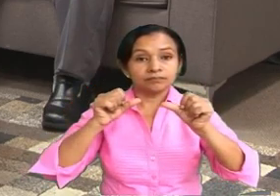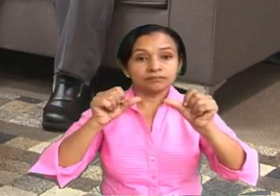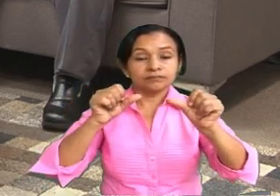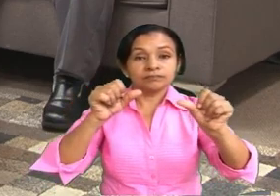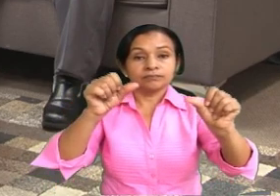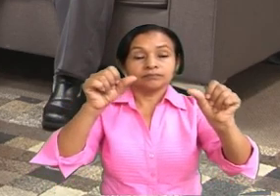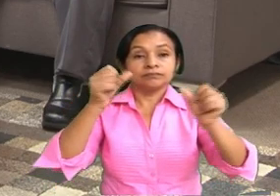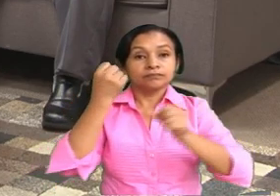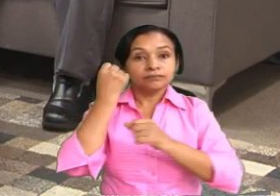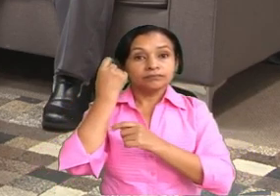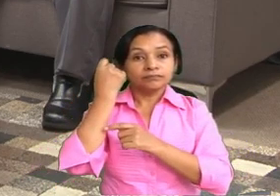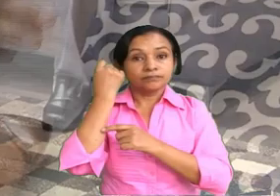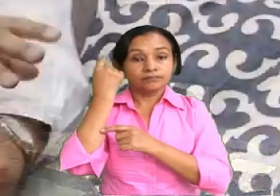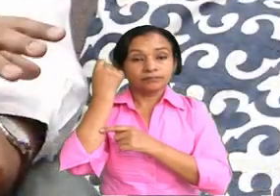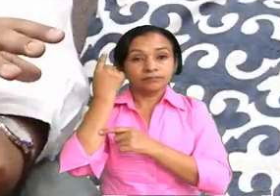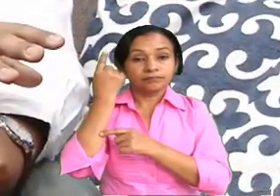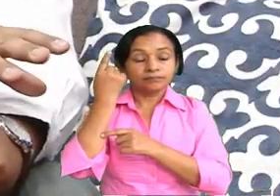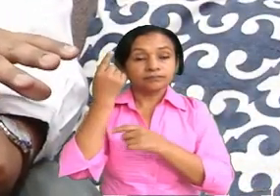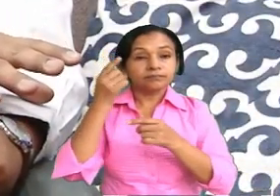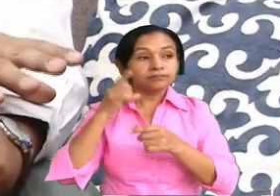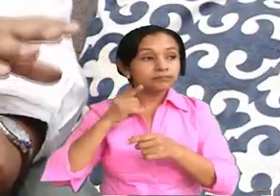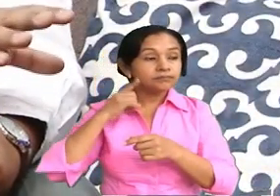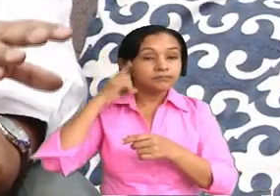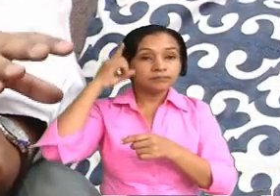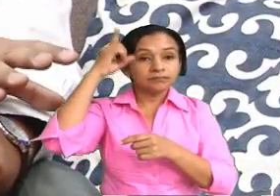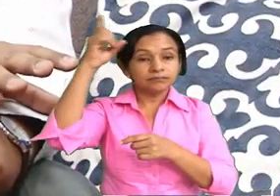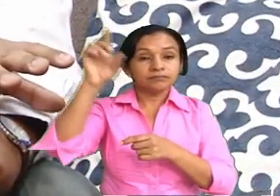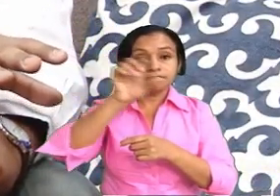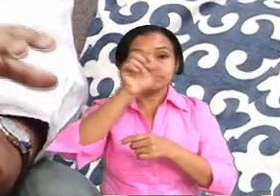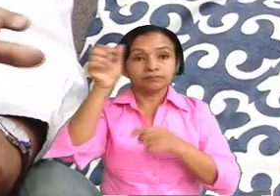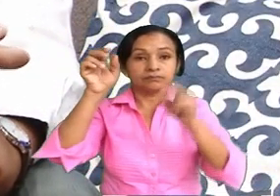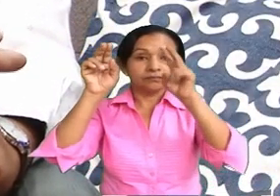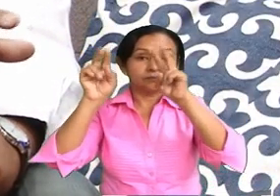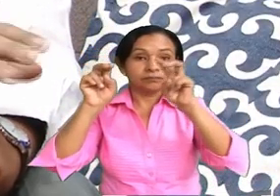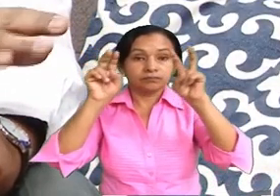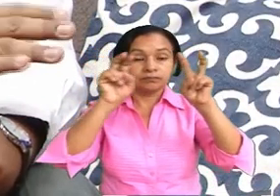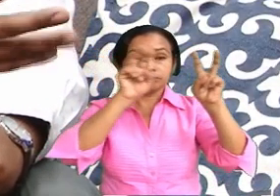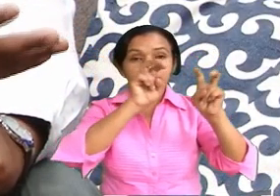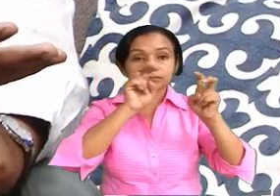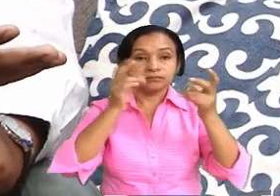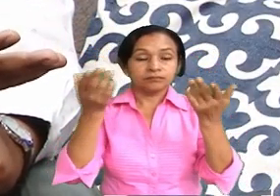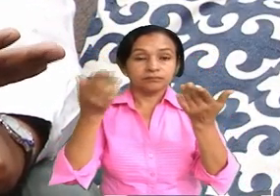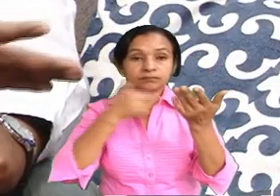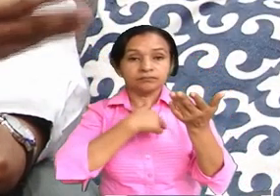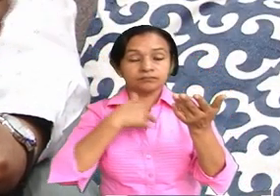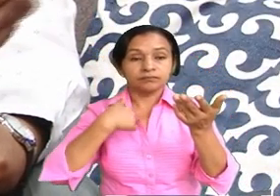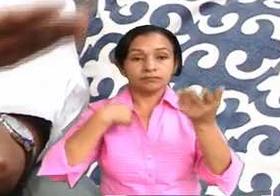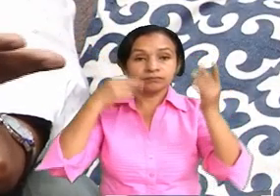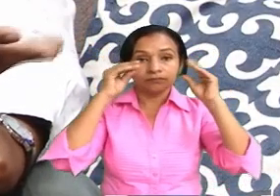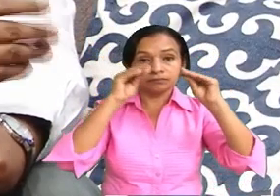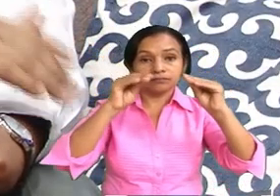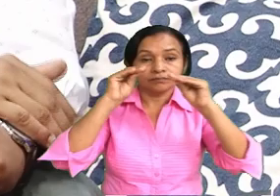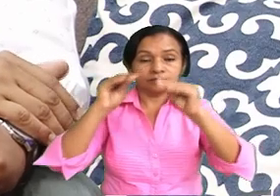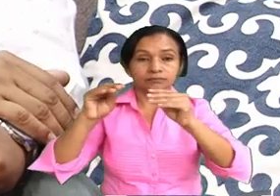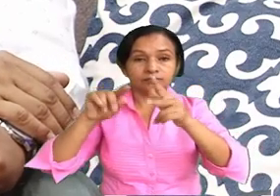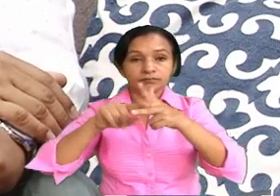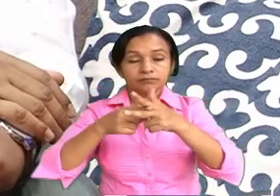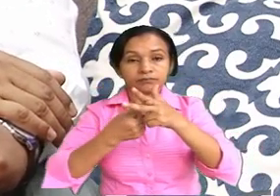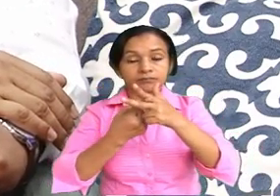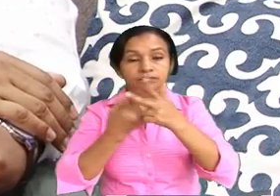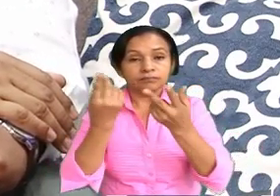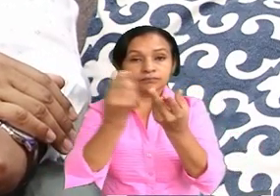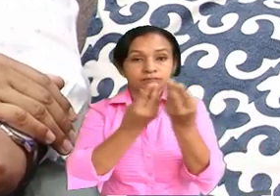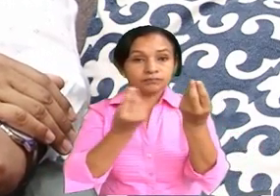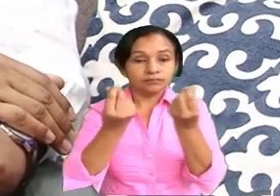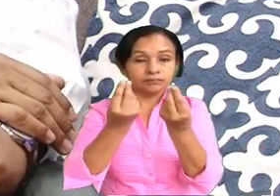fuéramos entendiendo un poquito también de los avances obtenidos en otros ámbitos que no se circunscriben únicamente a la educación y que son a partir también de factores